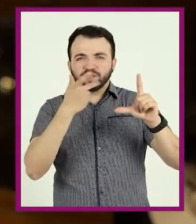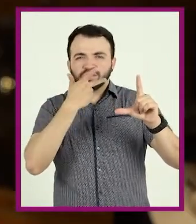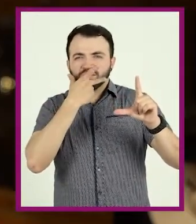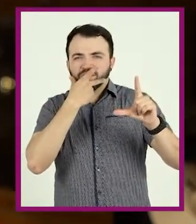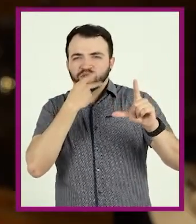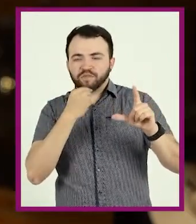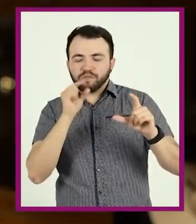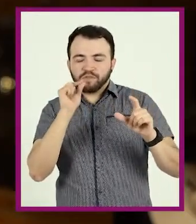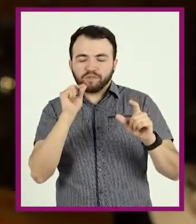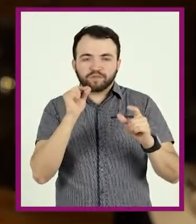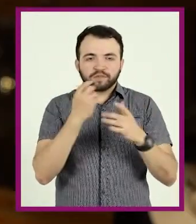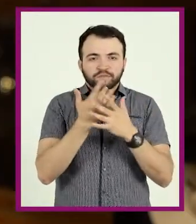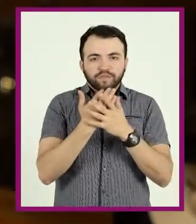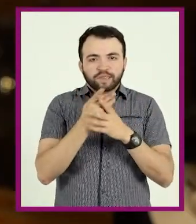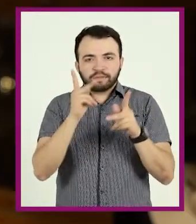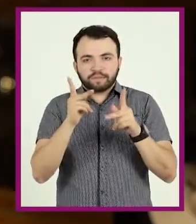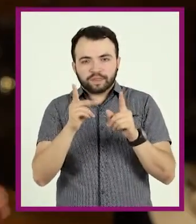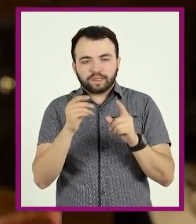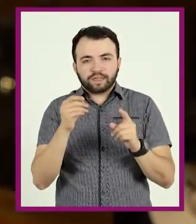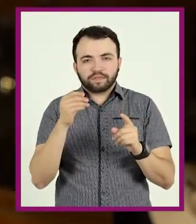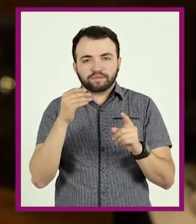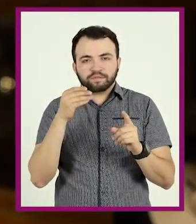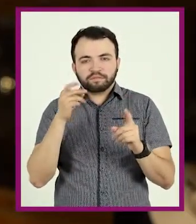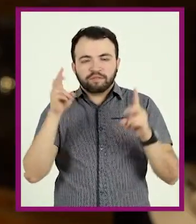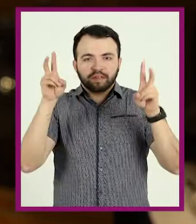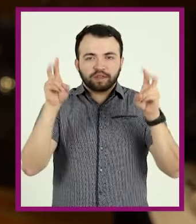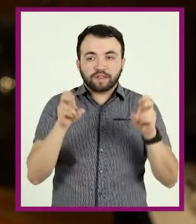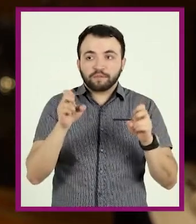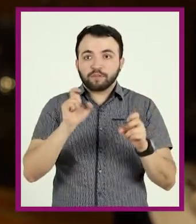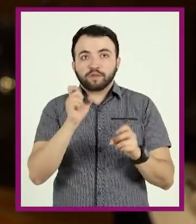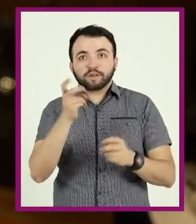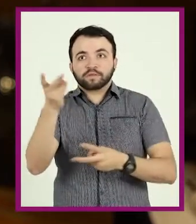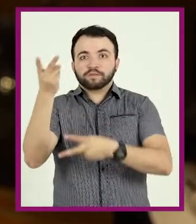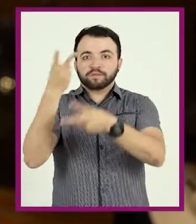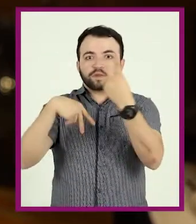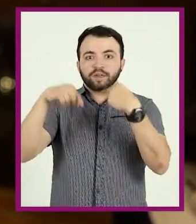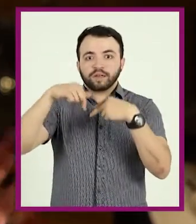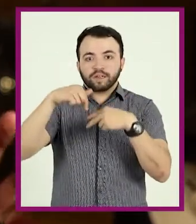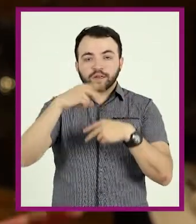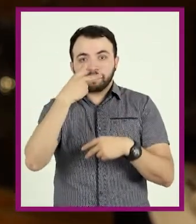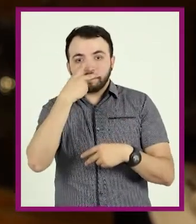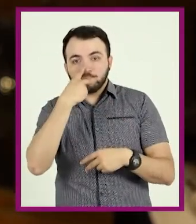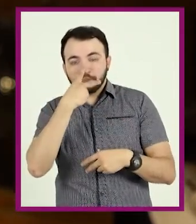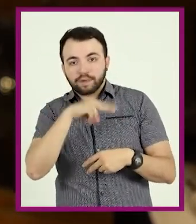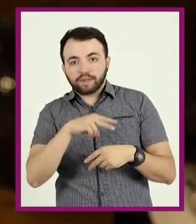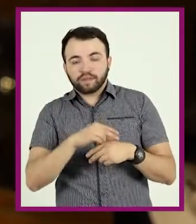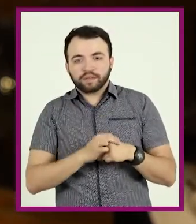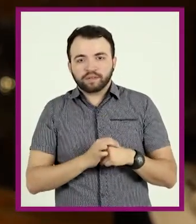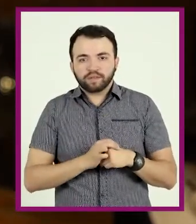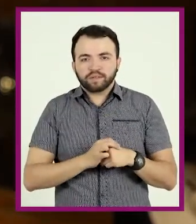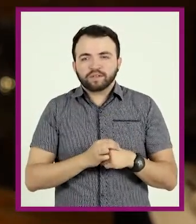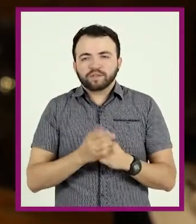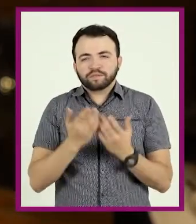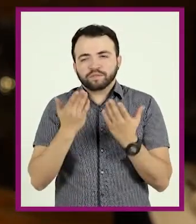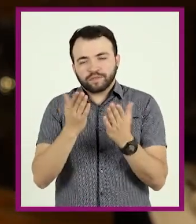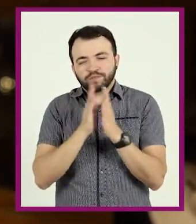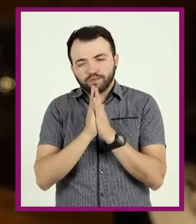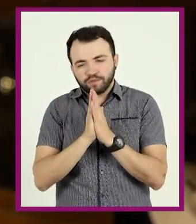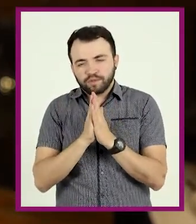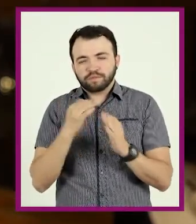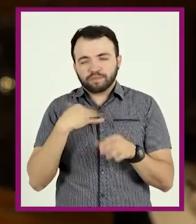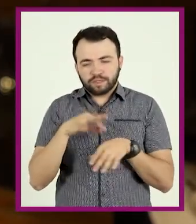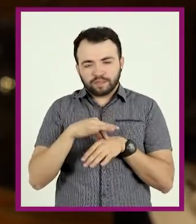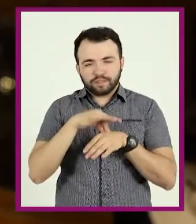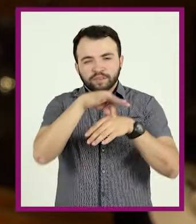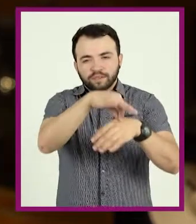Bregović, un músico del cual hablaremos ahorita en un momento, vino a la Ciudad de México por primera vez, me pidió que lo llevara a un lugar